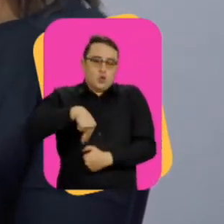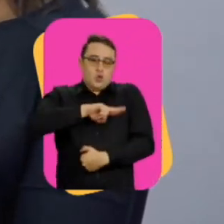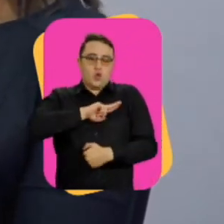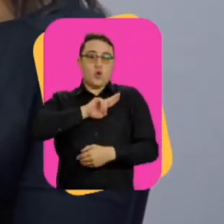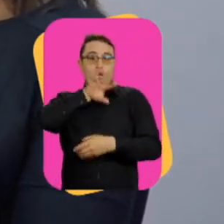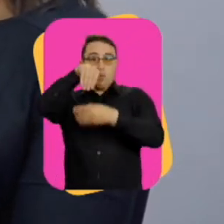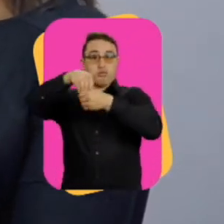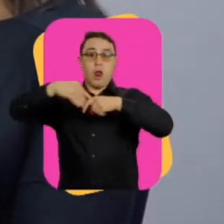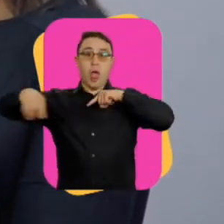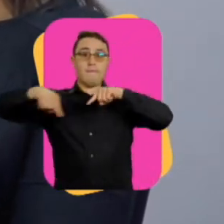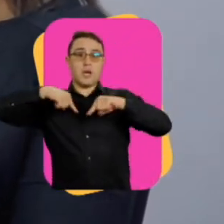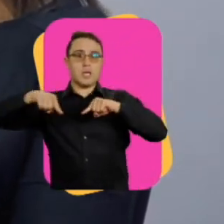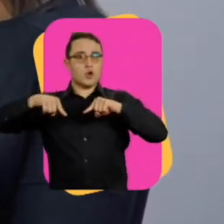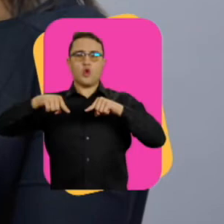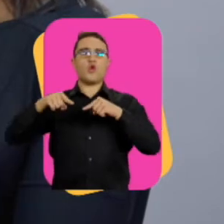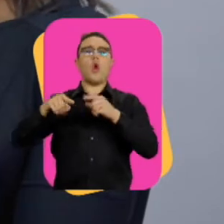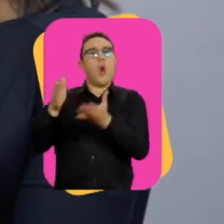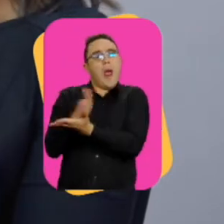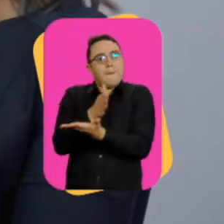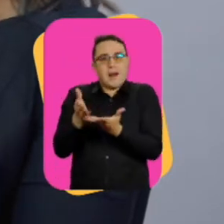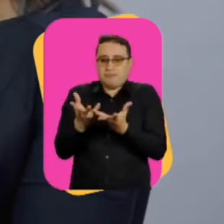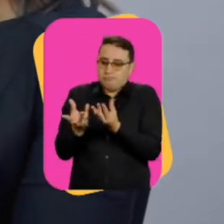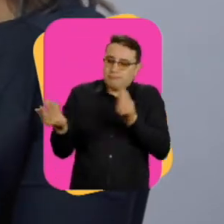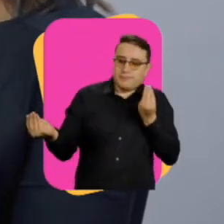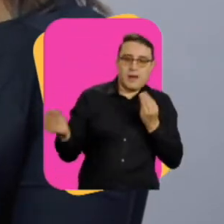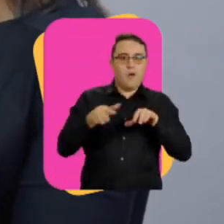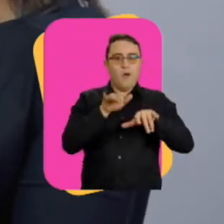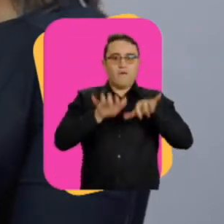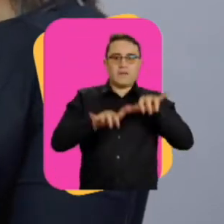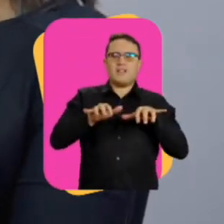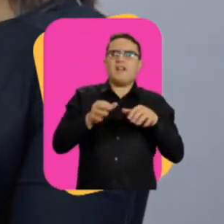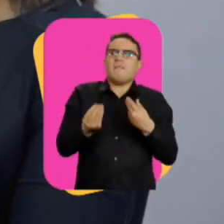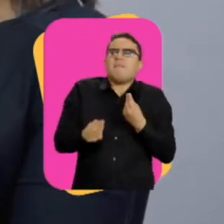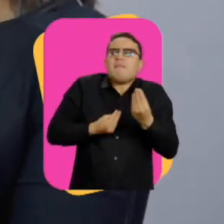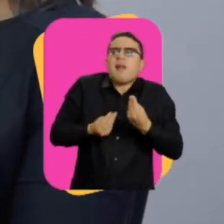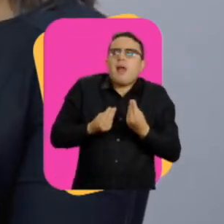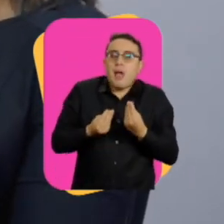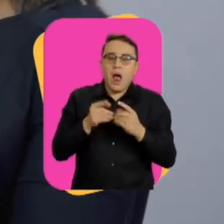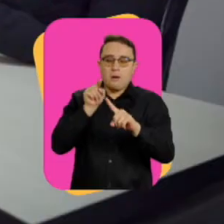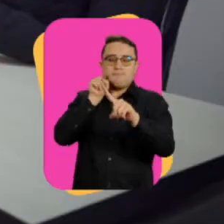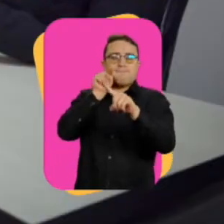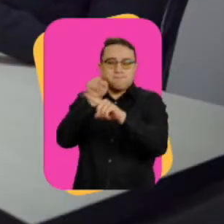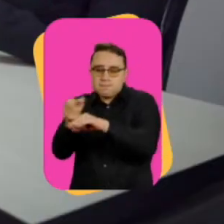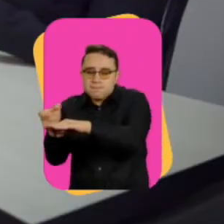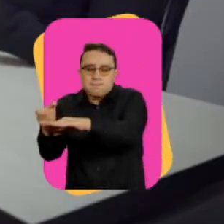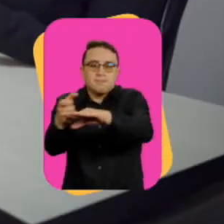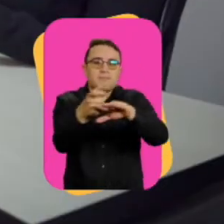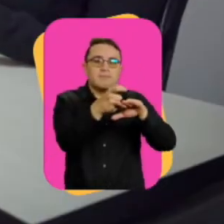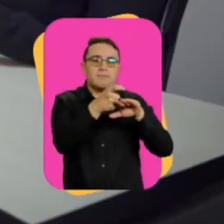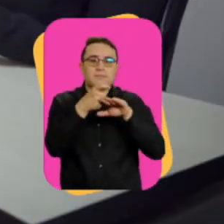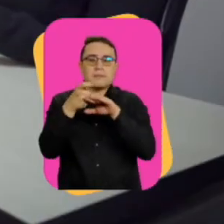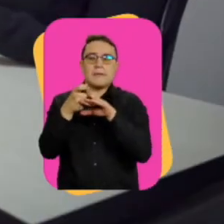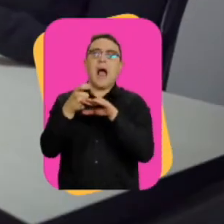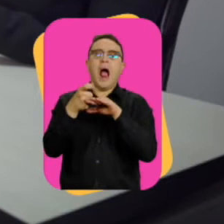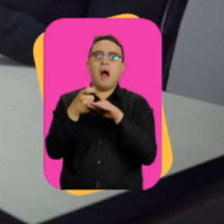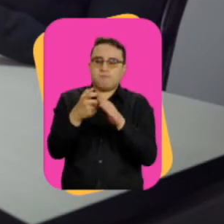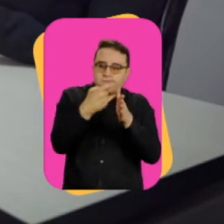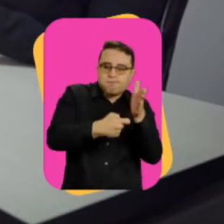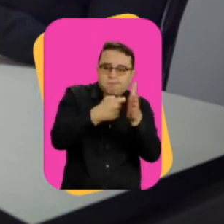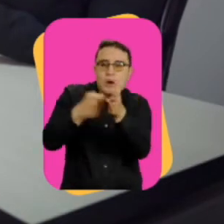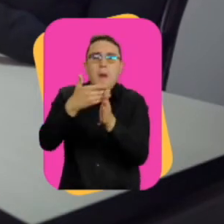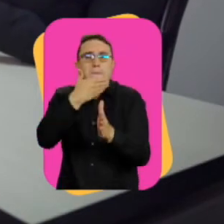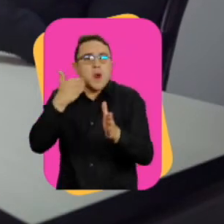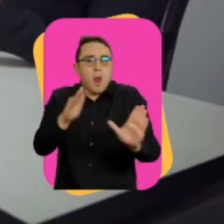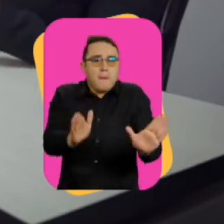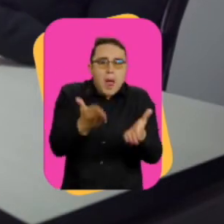muy independientes de la administración, por decirlo de alguna forma, para poder generar ese tipo de opciones de mejora. ¿Para qué? Para fortalecer siempre la